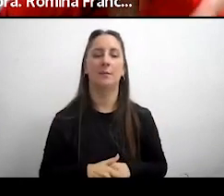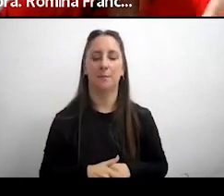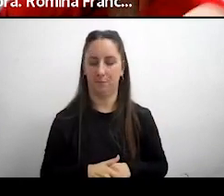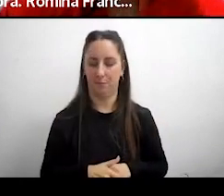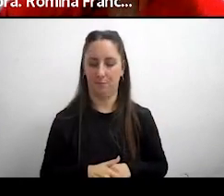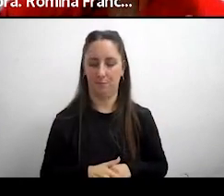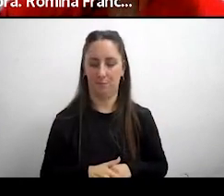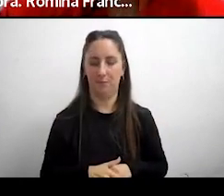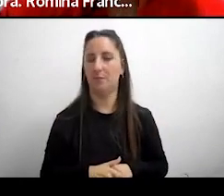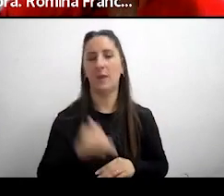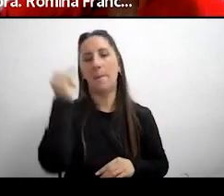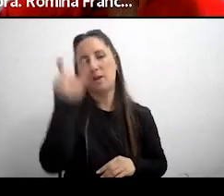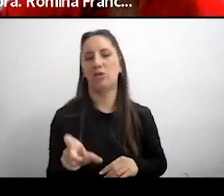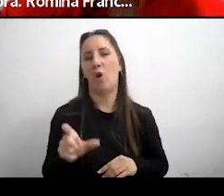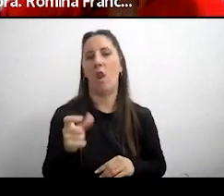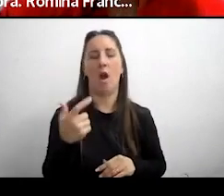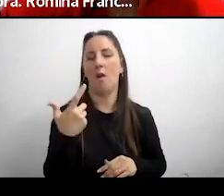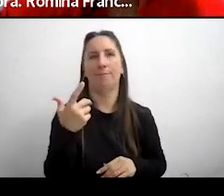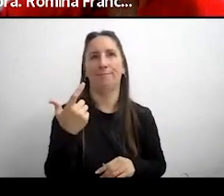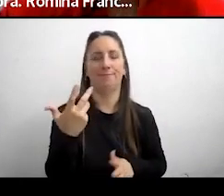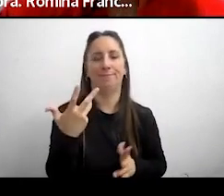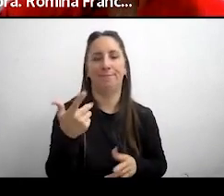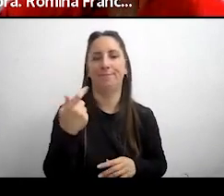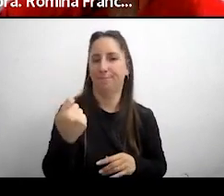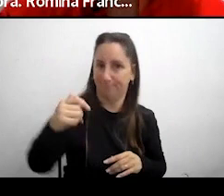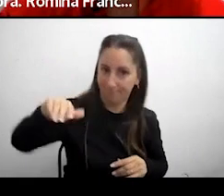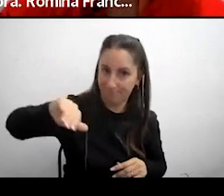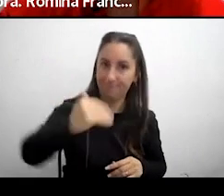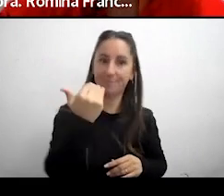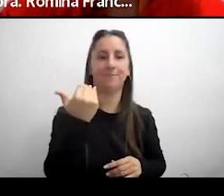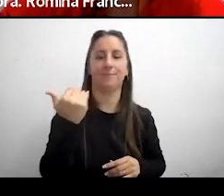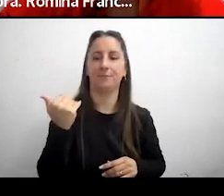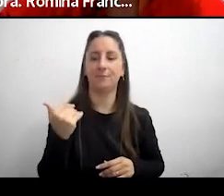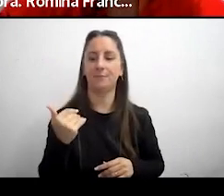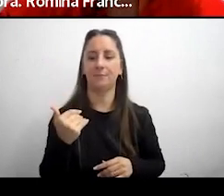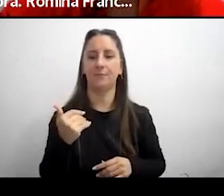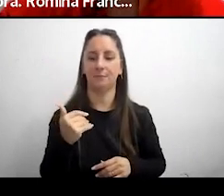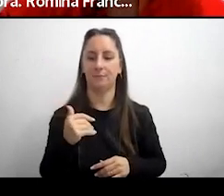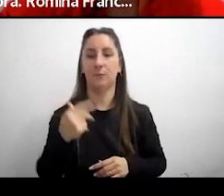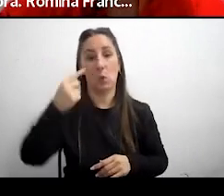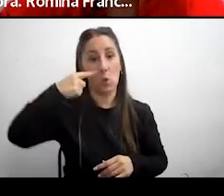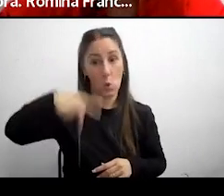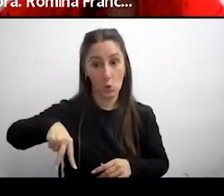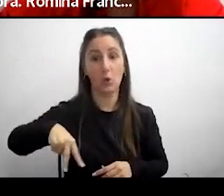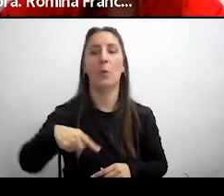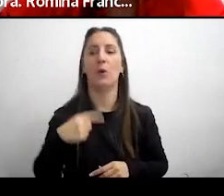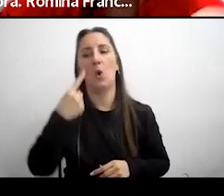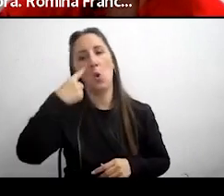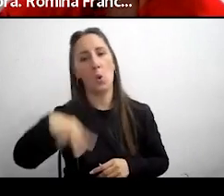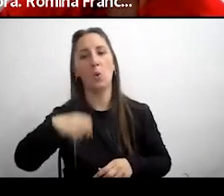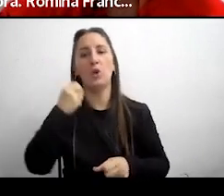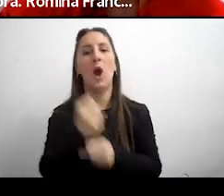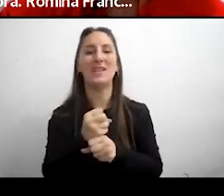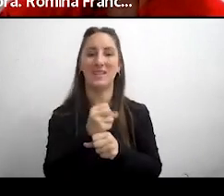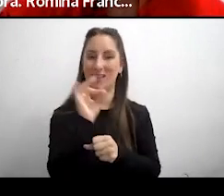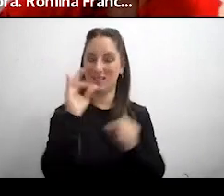un retiro, que va a ser el caso puntual que vamos a ver en el ejemplito, bueno, que lo tuvimos en junio, va a ser desde junio hasta